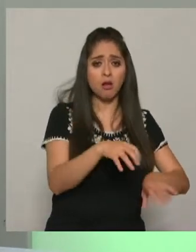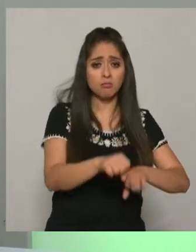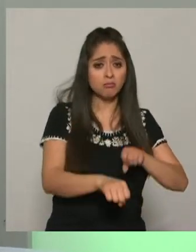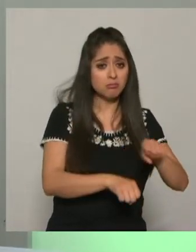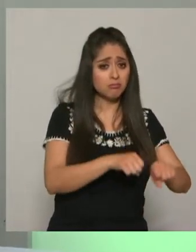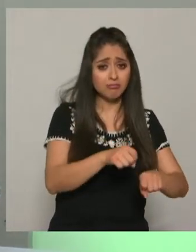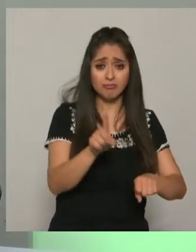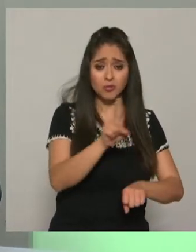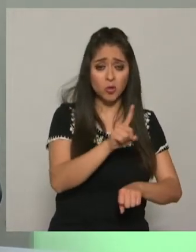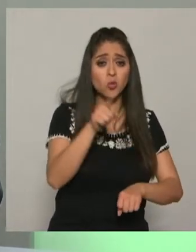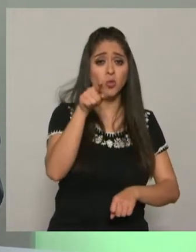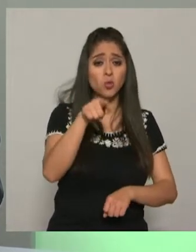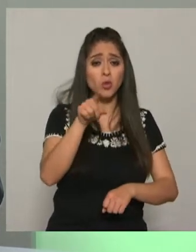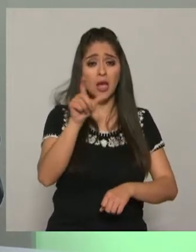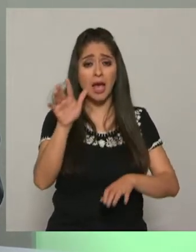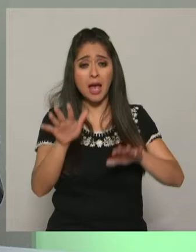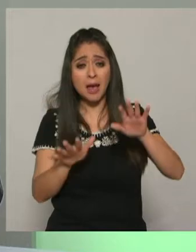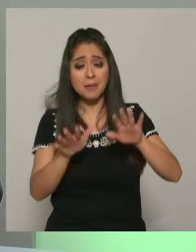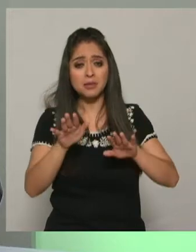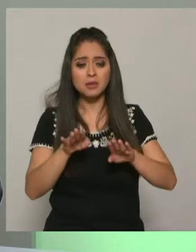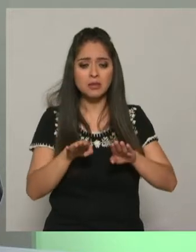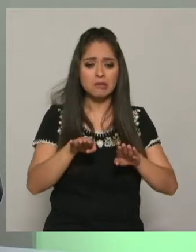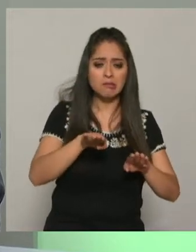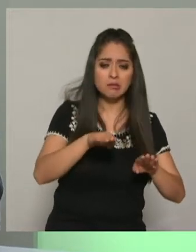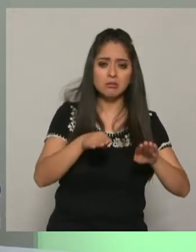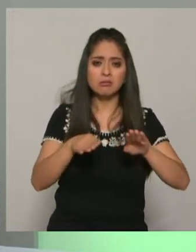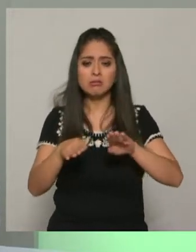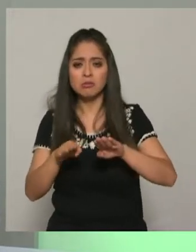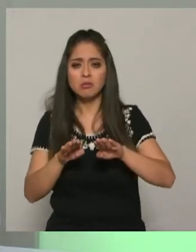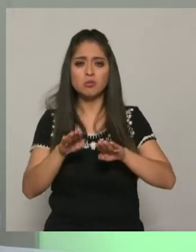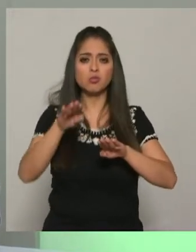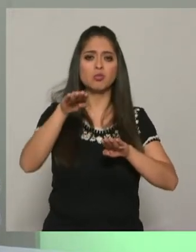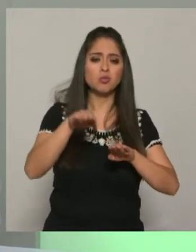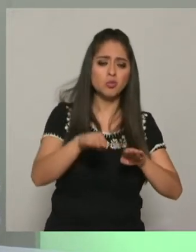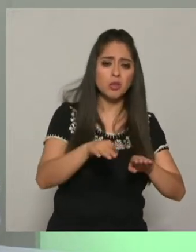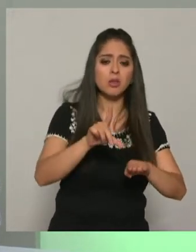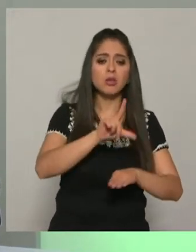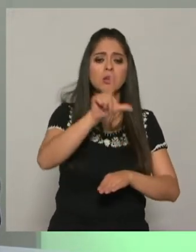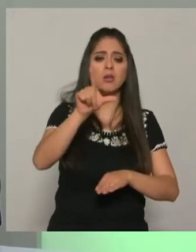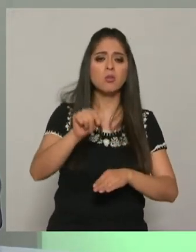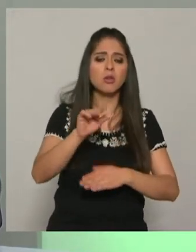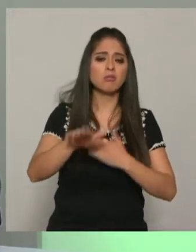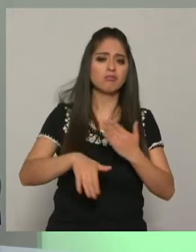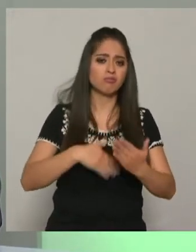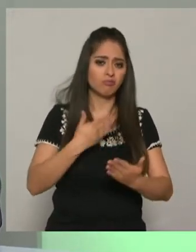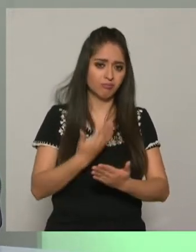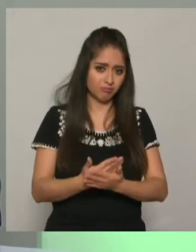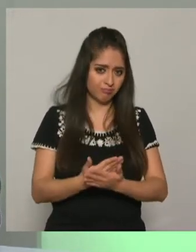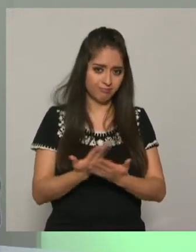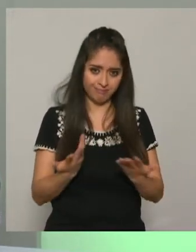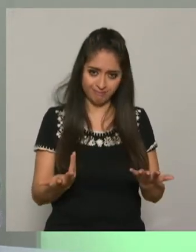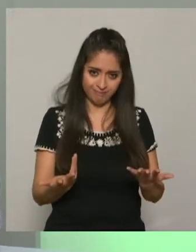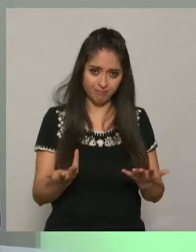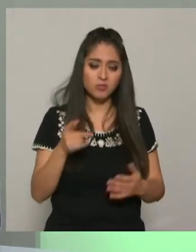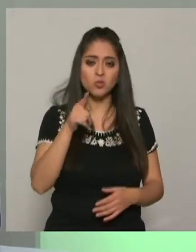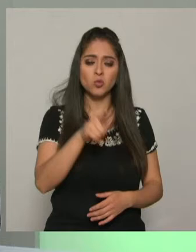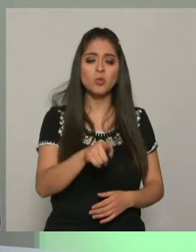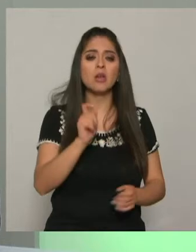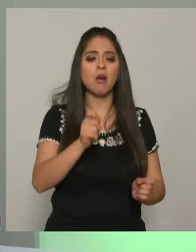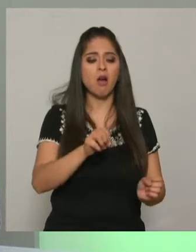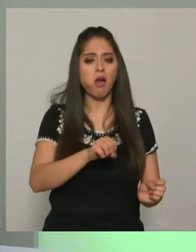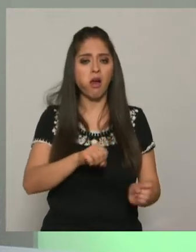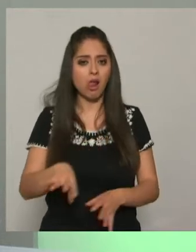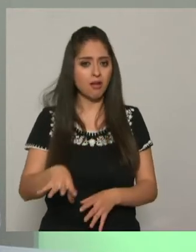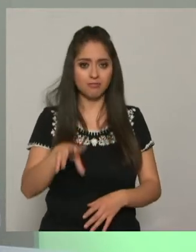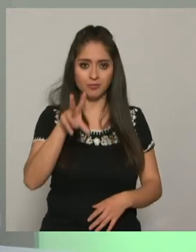que dejas, el vuelito te lleva un poco, pero después te vas a caer. Entonces no debemos de